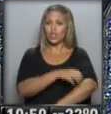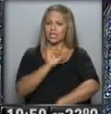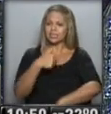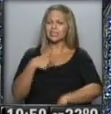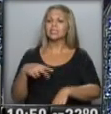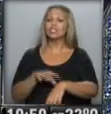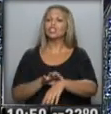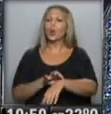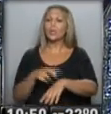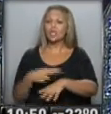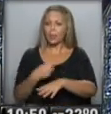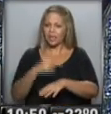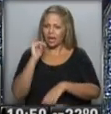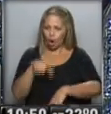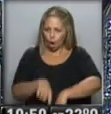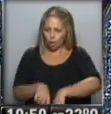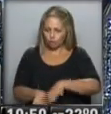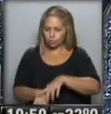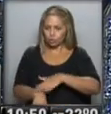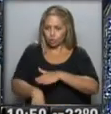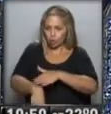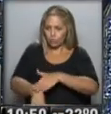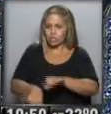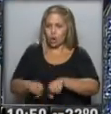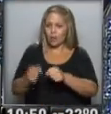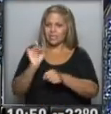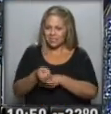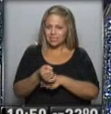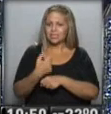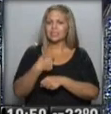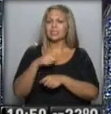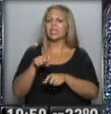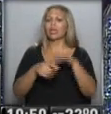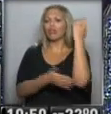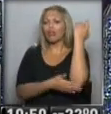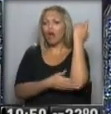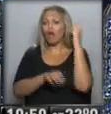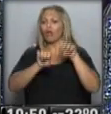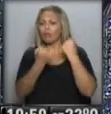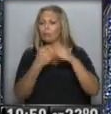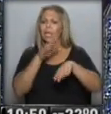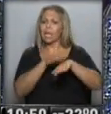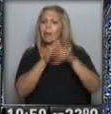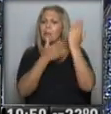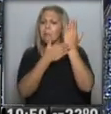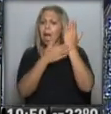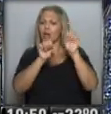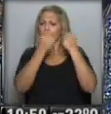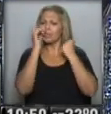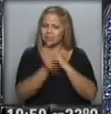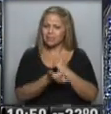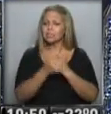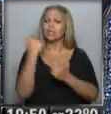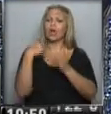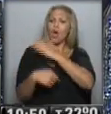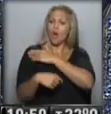tobillo operado y tengo 6 huesos limados en el tobillo, por supuesto que los tengo. Y que me rompí un codo, y que me rompí la mano, el otro codo también, y un